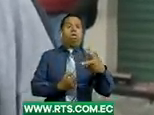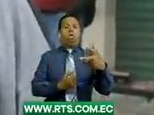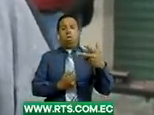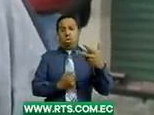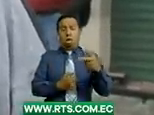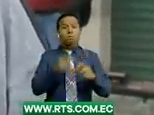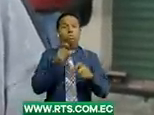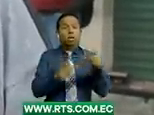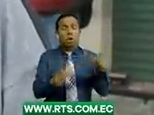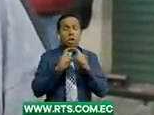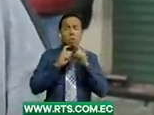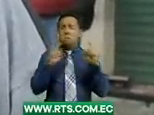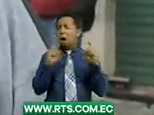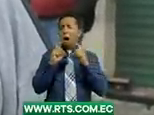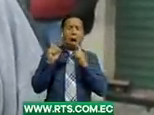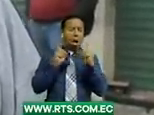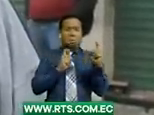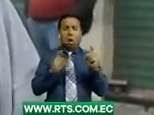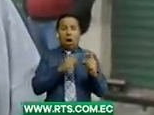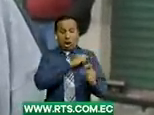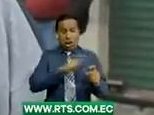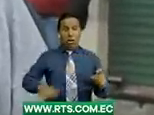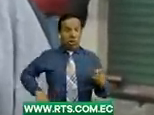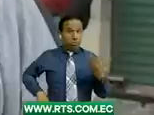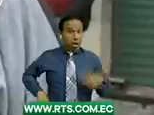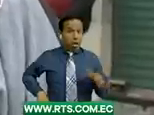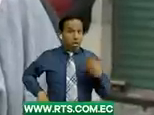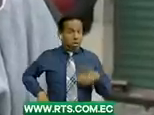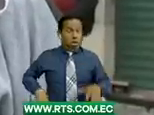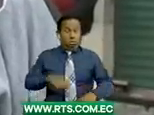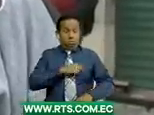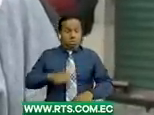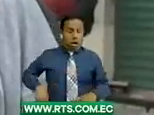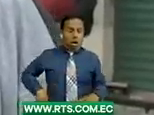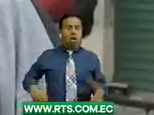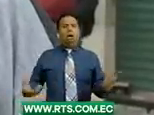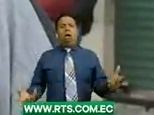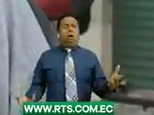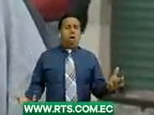gente gritaba, por suerte todos estaban puestos los cinturones. Hasta que